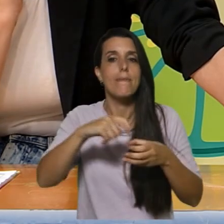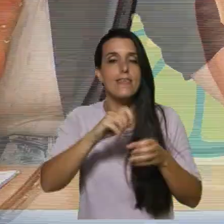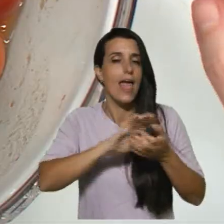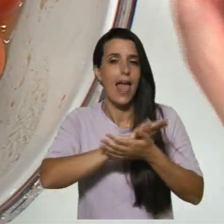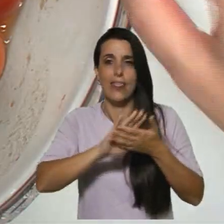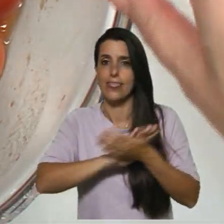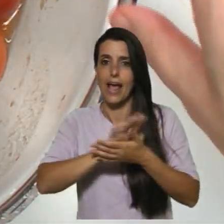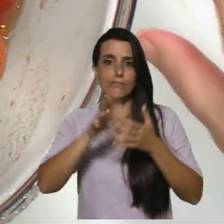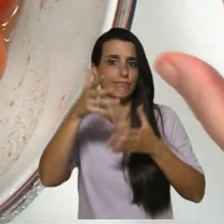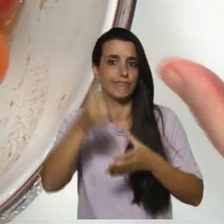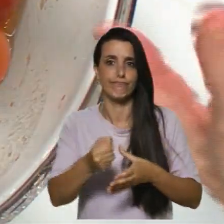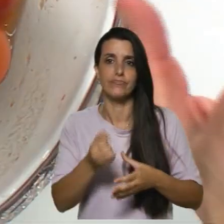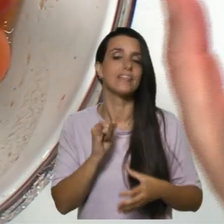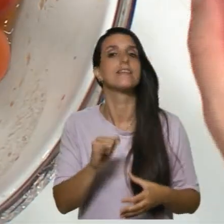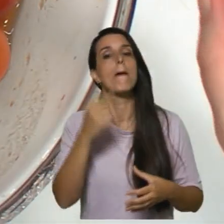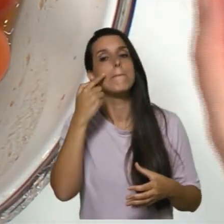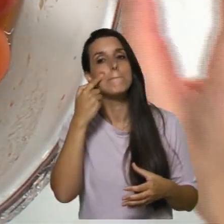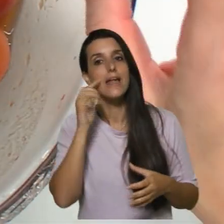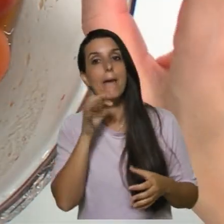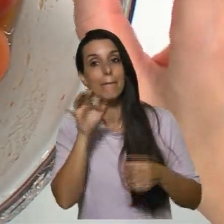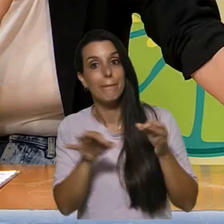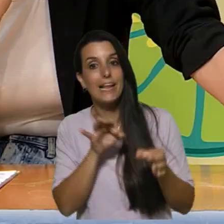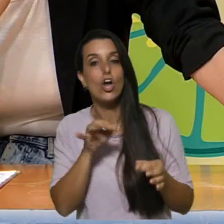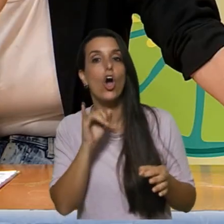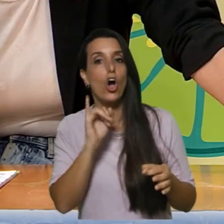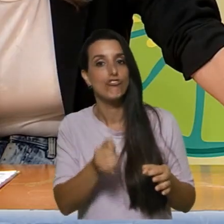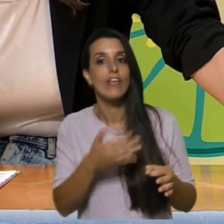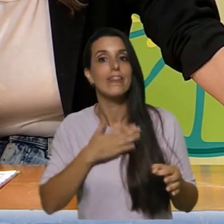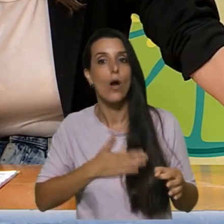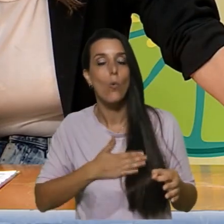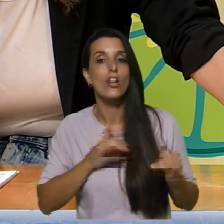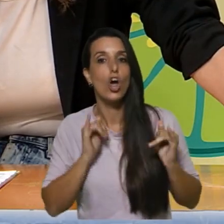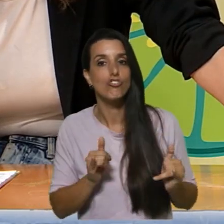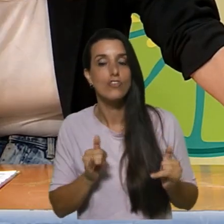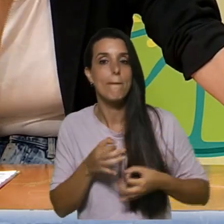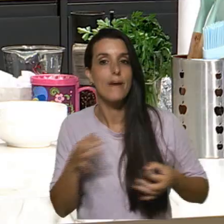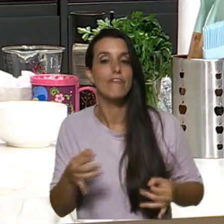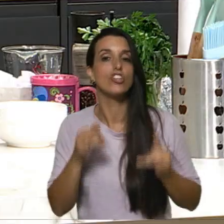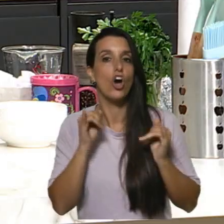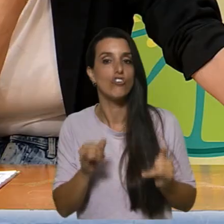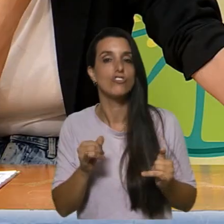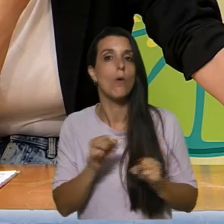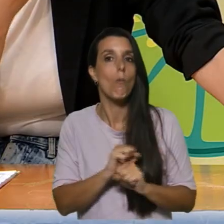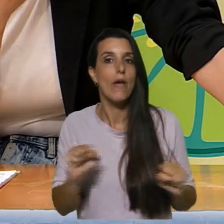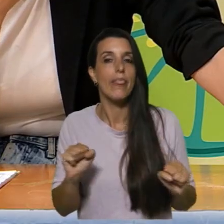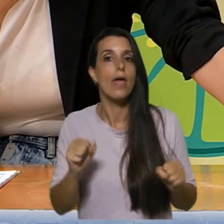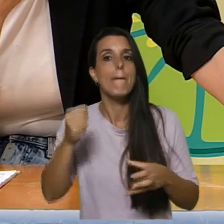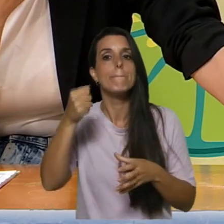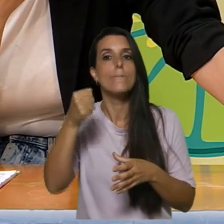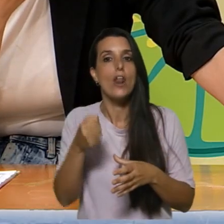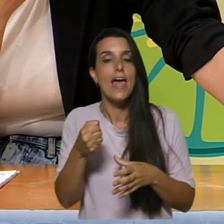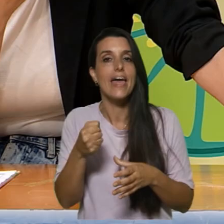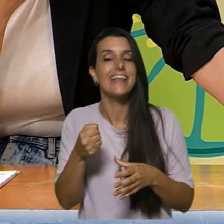Con la semilla, con todo. Ah, mira. ¿Me explico? Sí. Estar de acuerdo que está bárbaro lo que hacen. Sí. ¿No? De ponerle